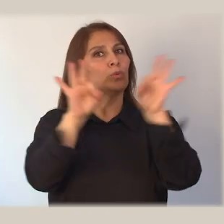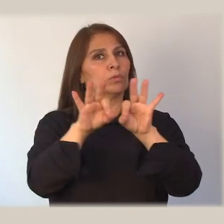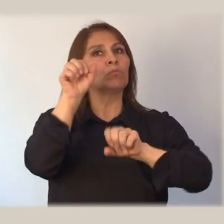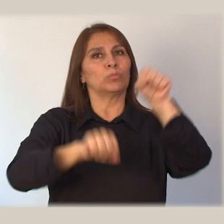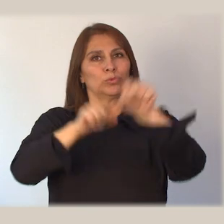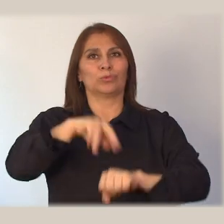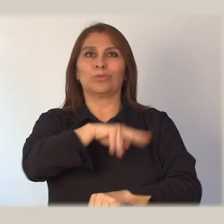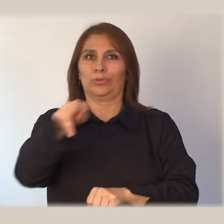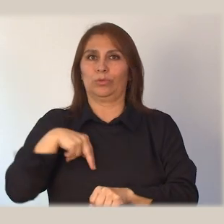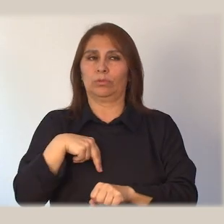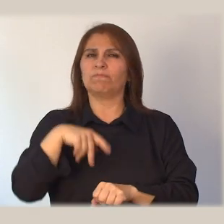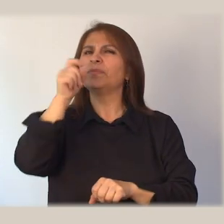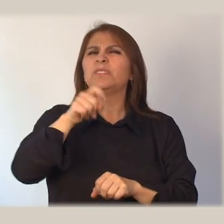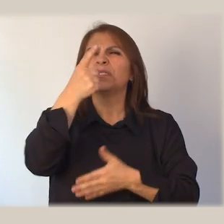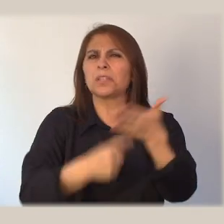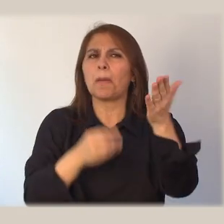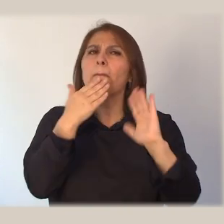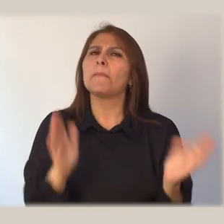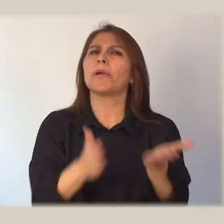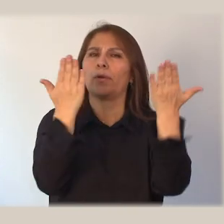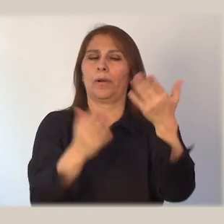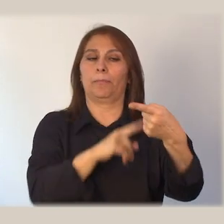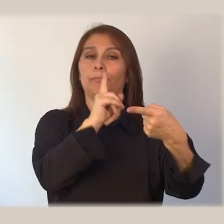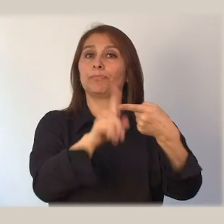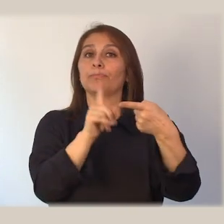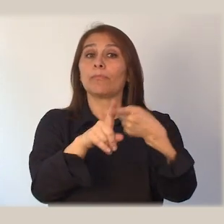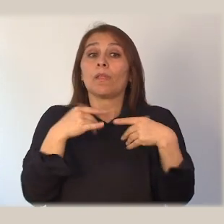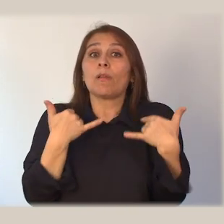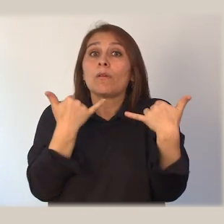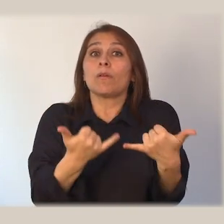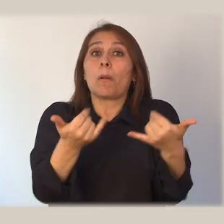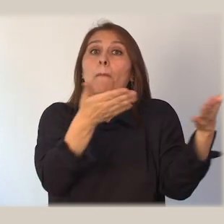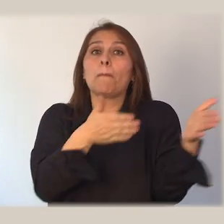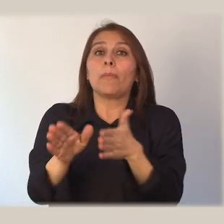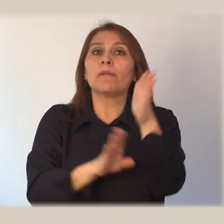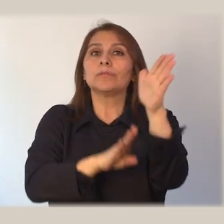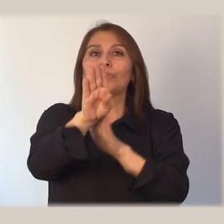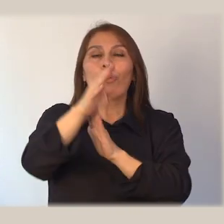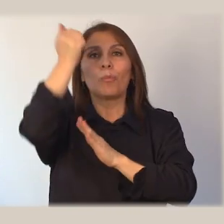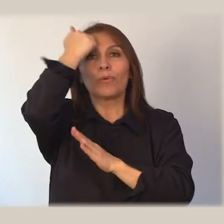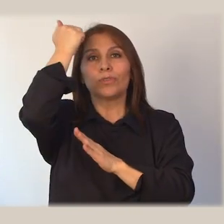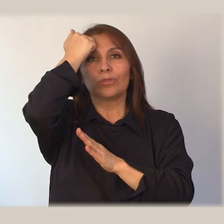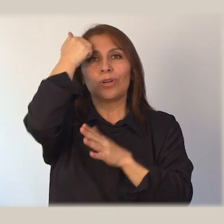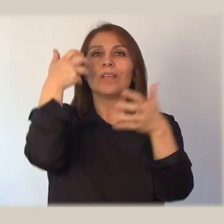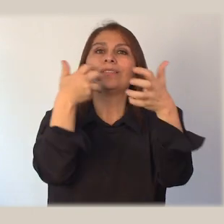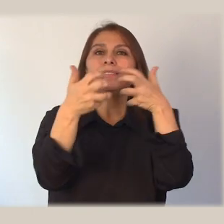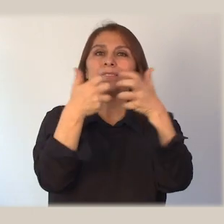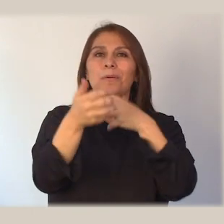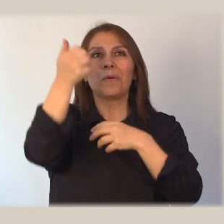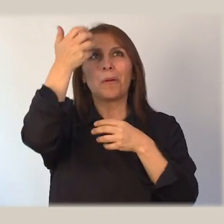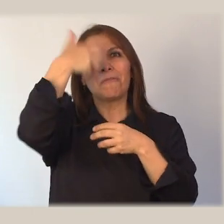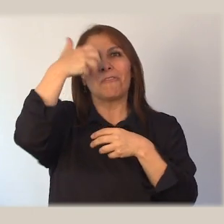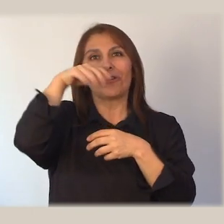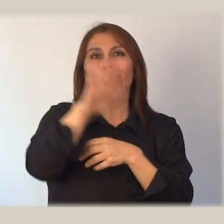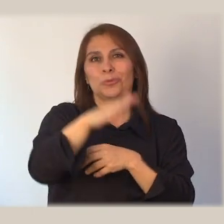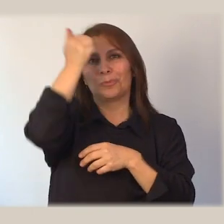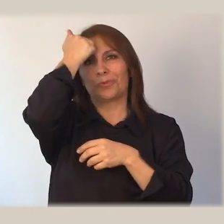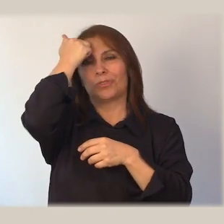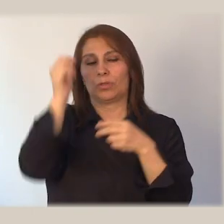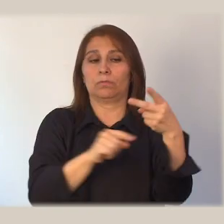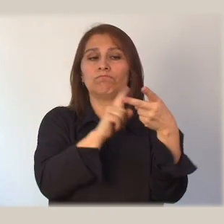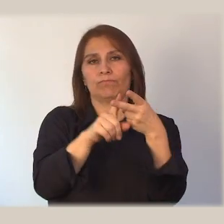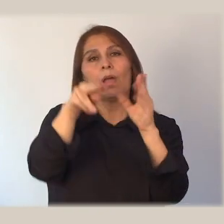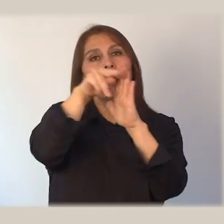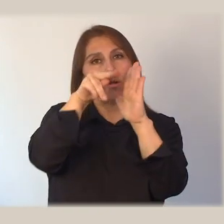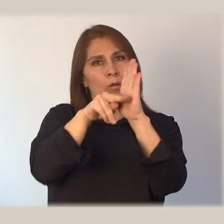mejora que son siempre una posibilidad para nosotros se requiere por ejemplo actualizar el plan de desarrollo profesoral y el sistema de